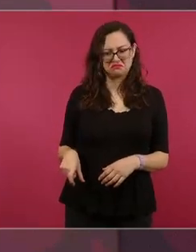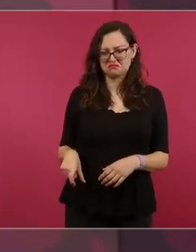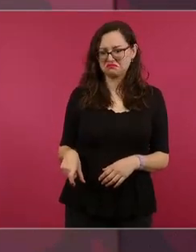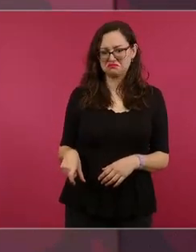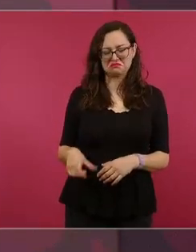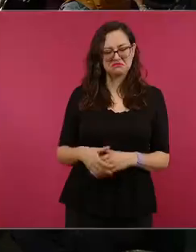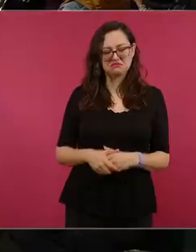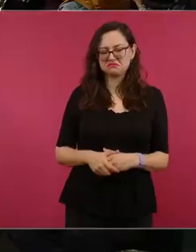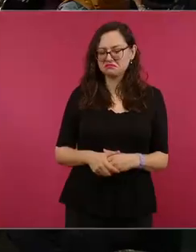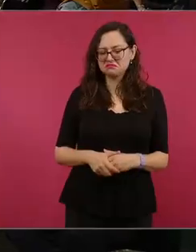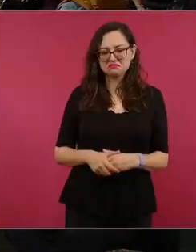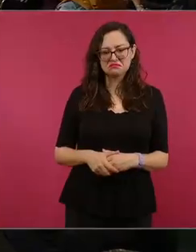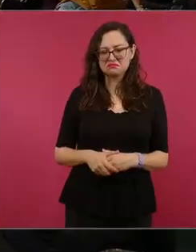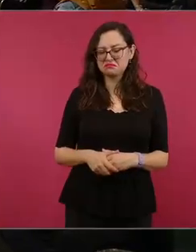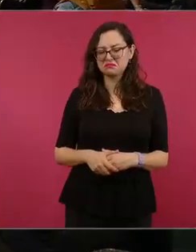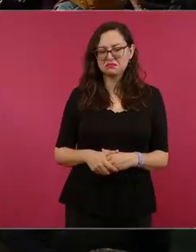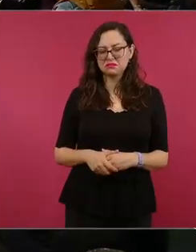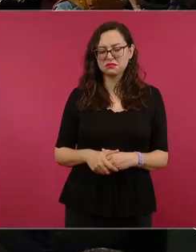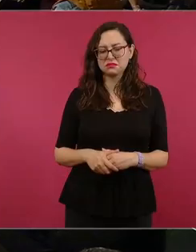costosas.